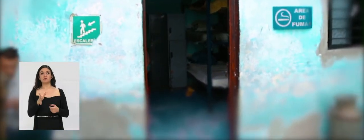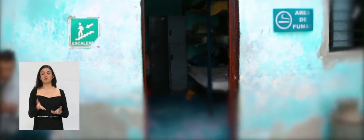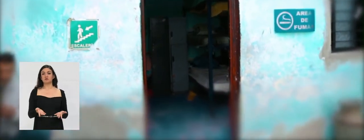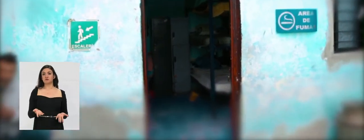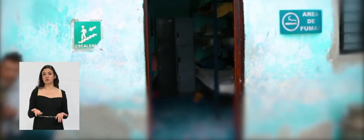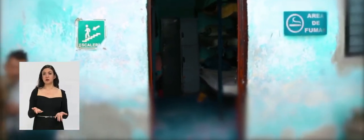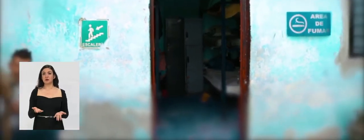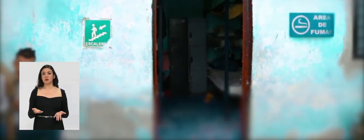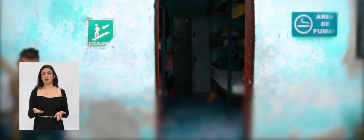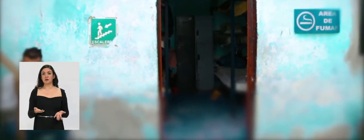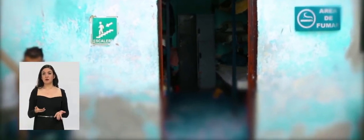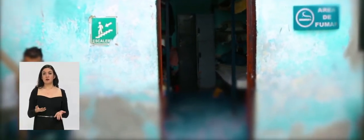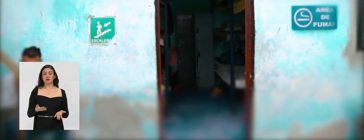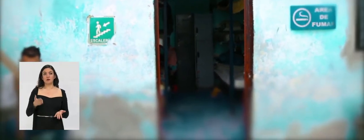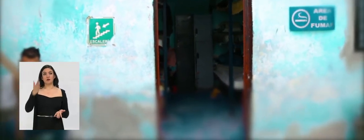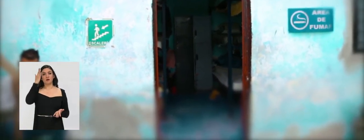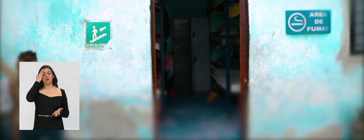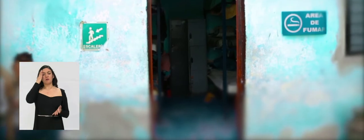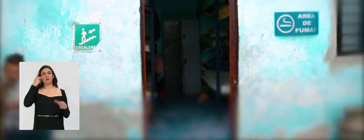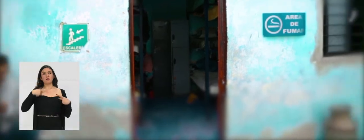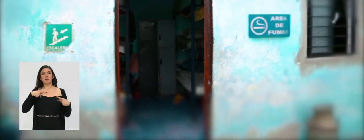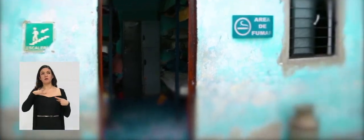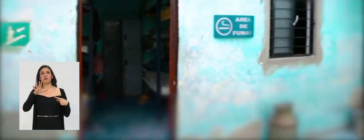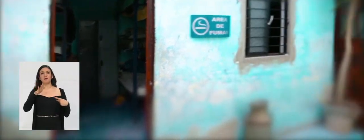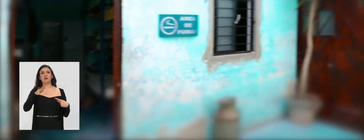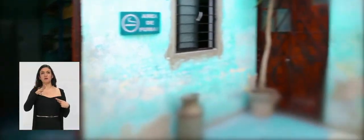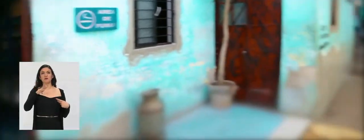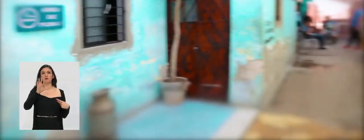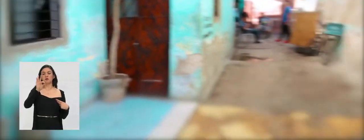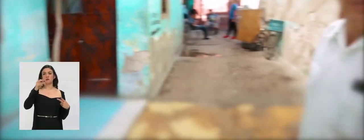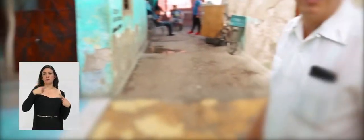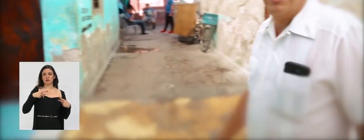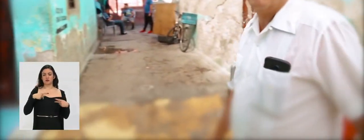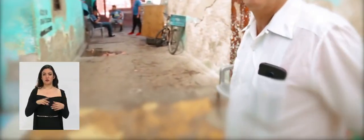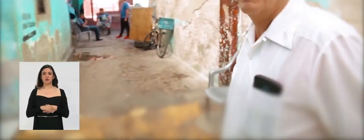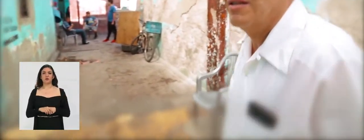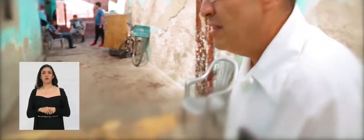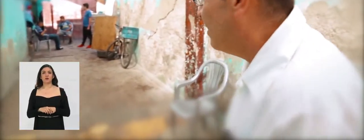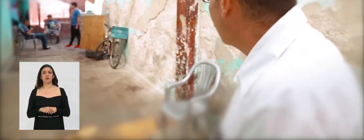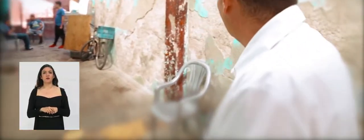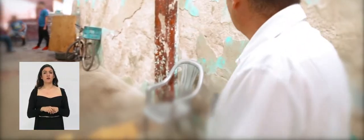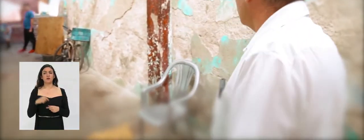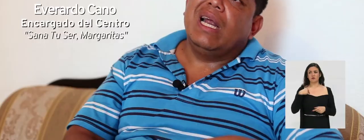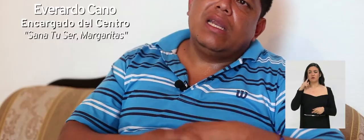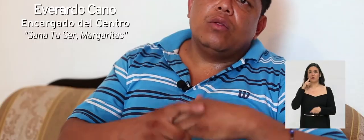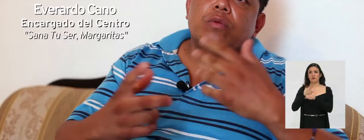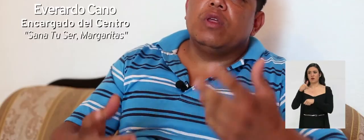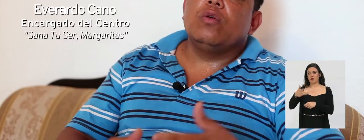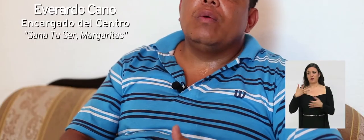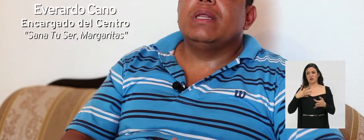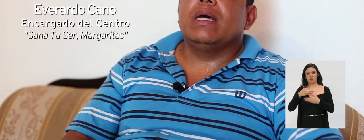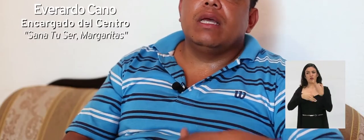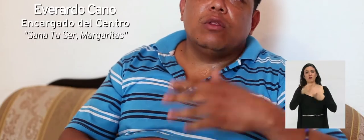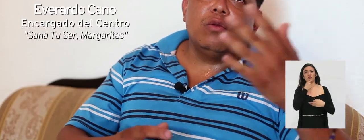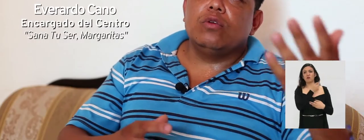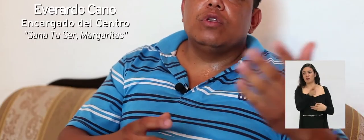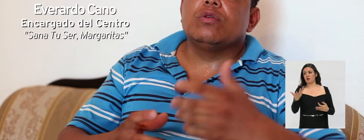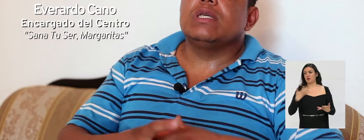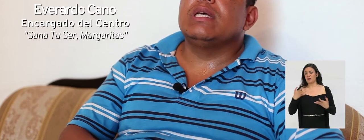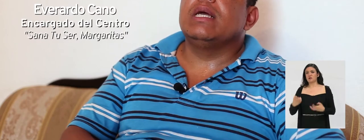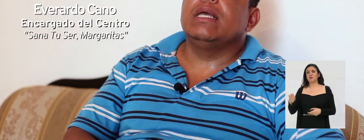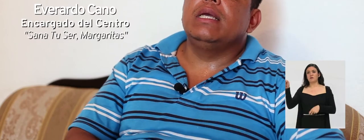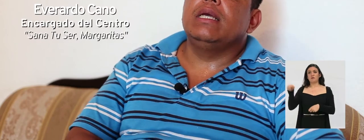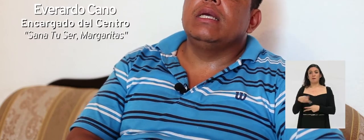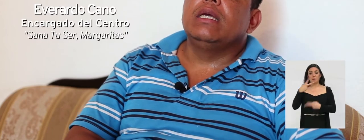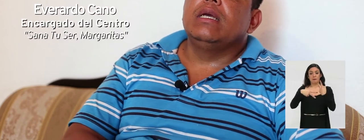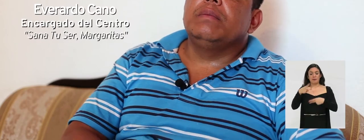Son aproximadamente para la capacidad para 40 internos. El día de hoy me doy cuenta que todos los niños